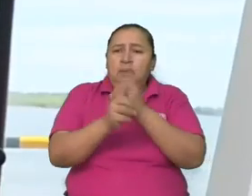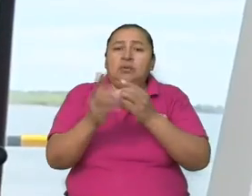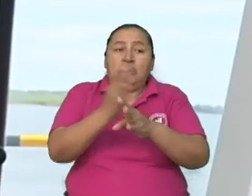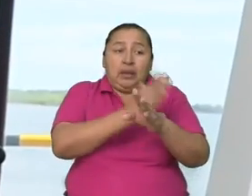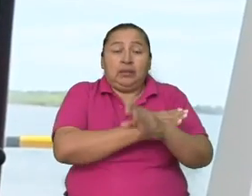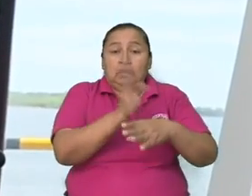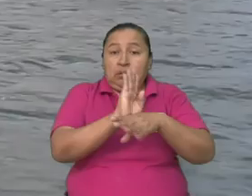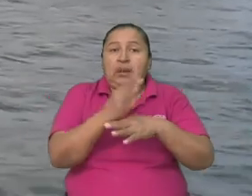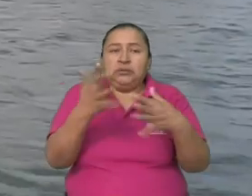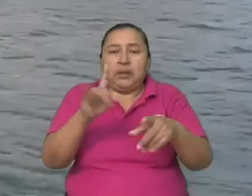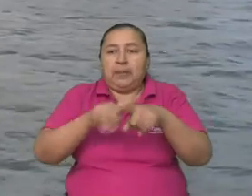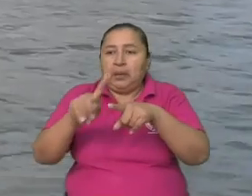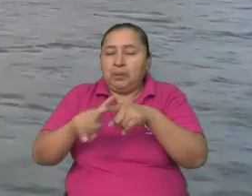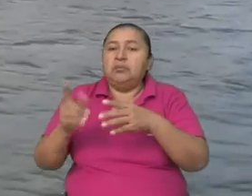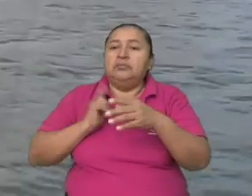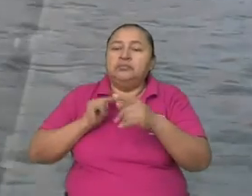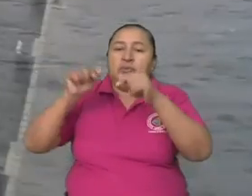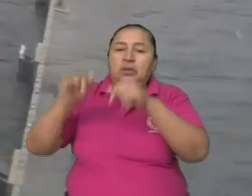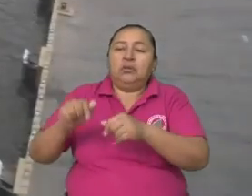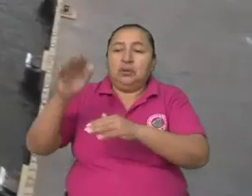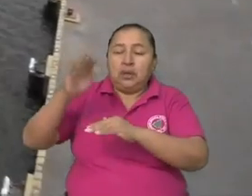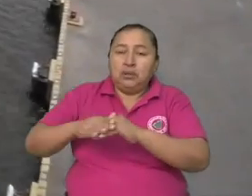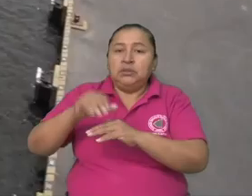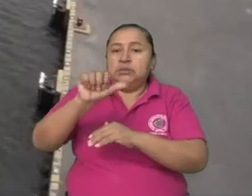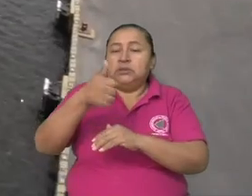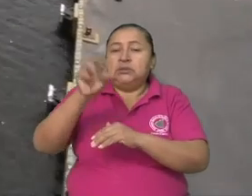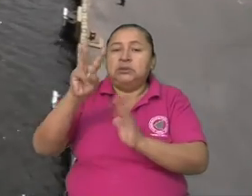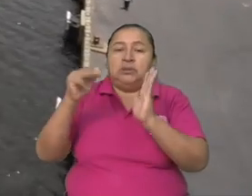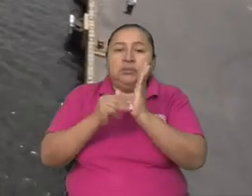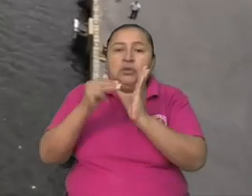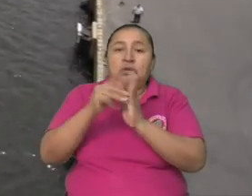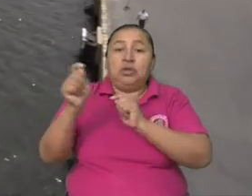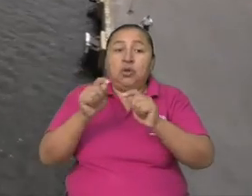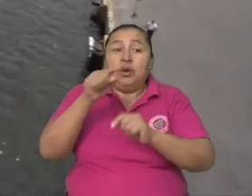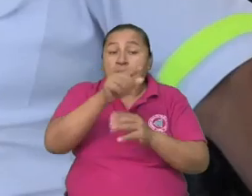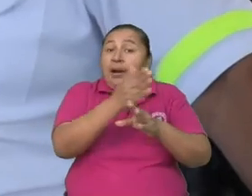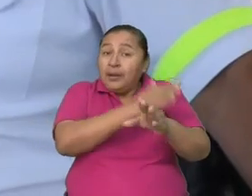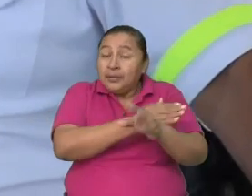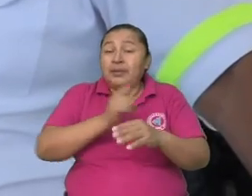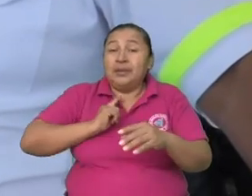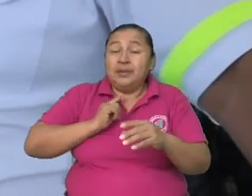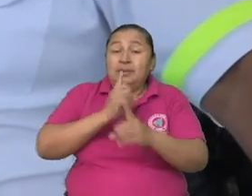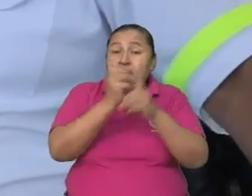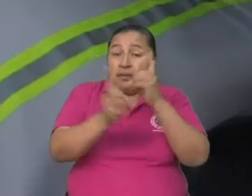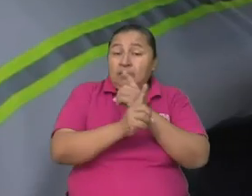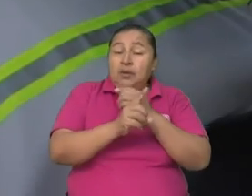los bancos, y nos dejaron con 63 millones de dólares endeudados los